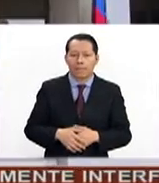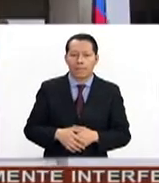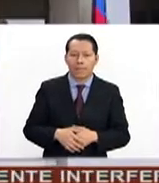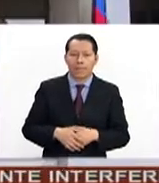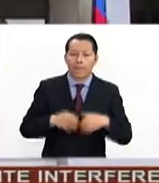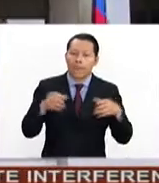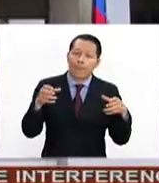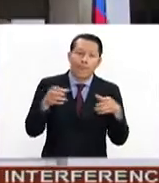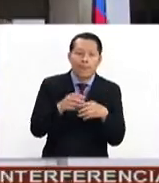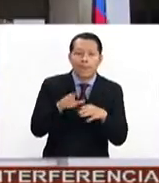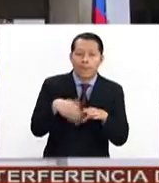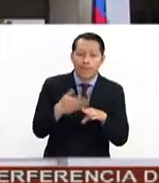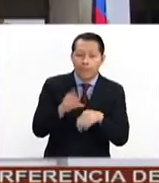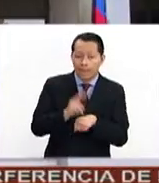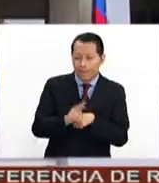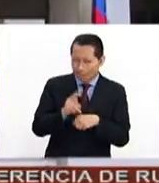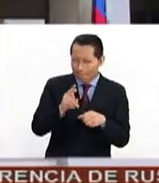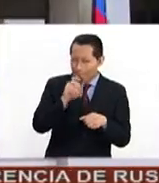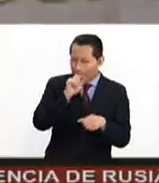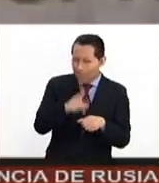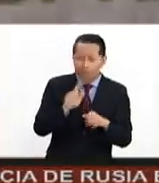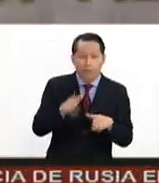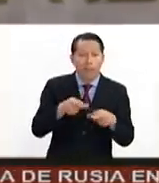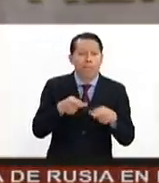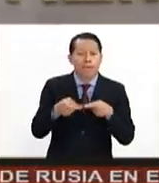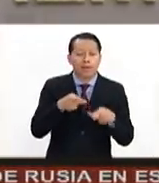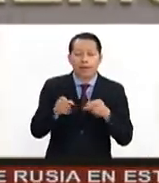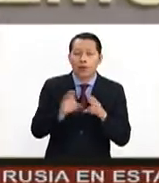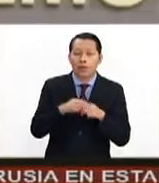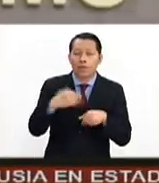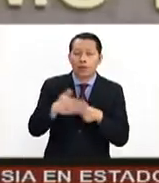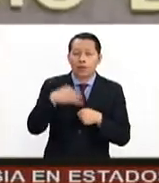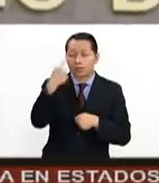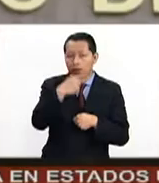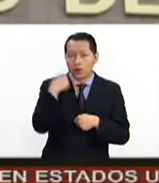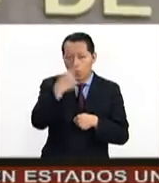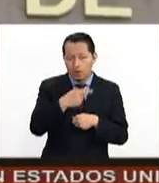La oposición venezolana ya se prepara para salir en las próximas horas a las calles.